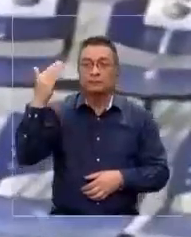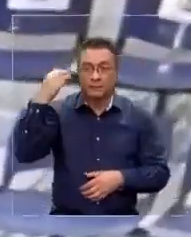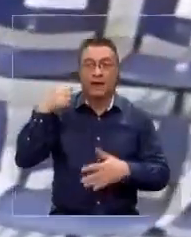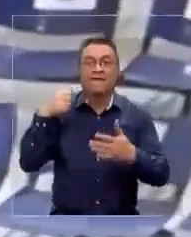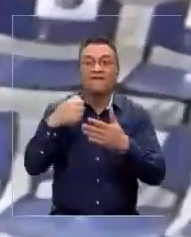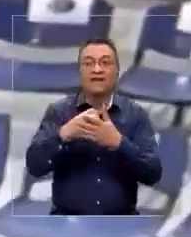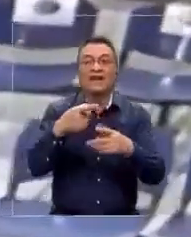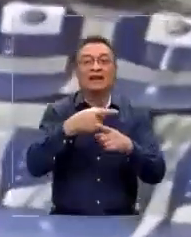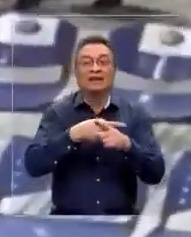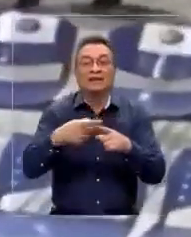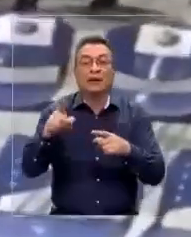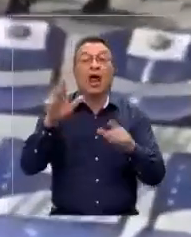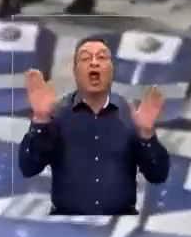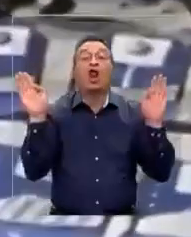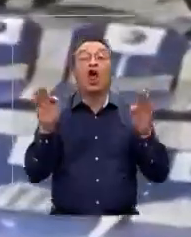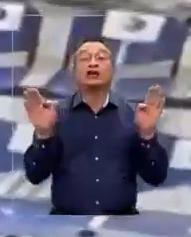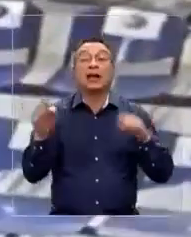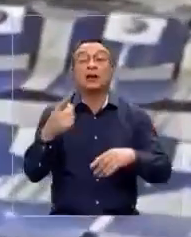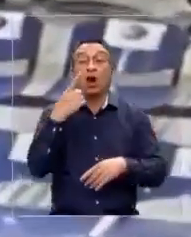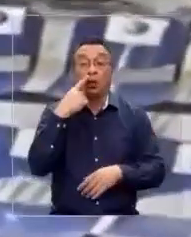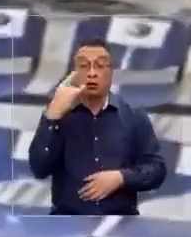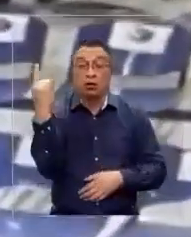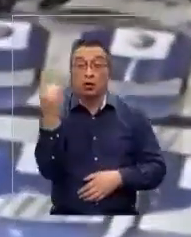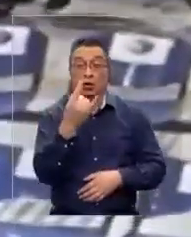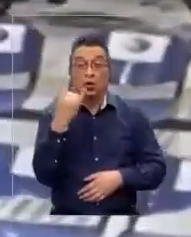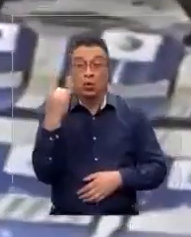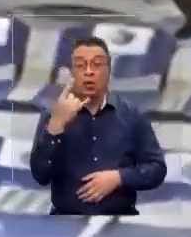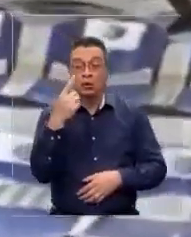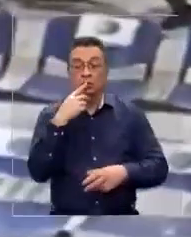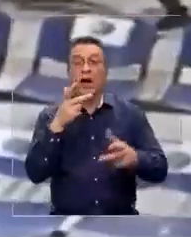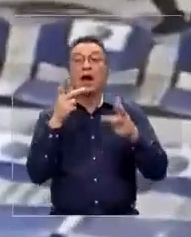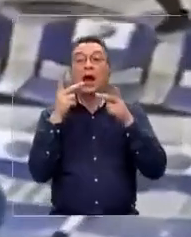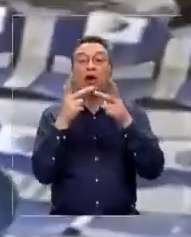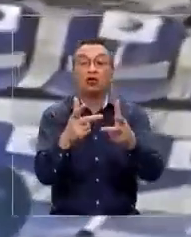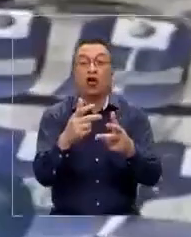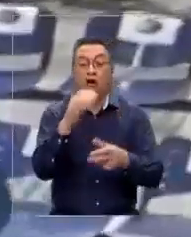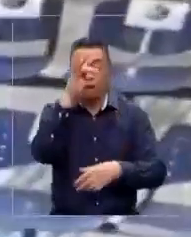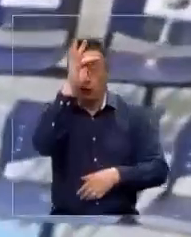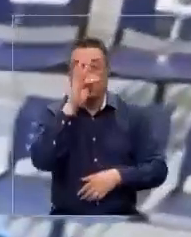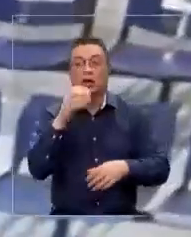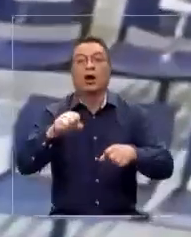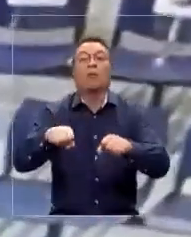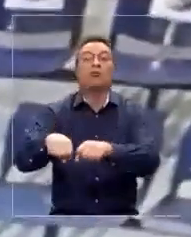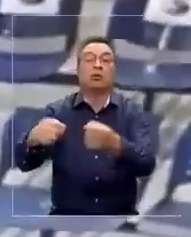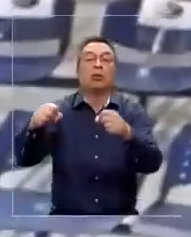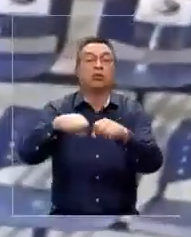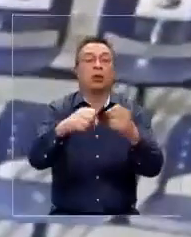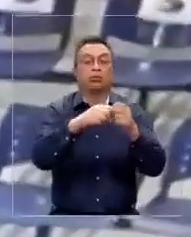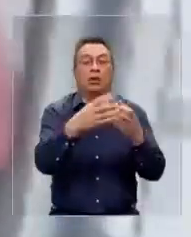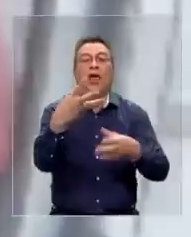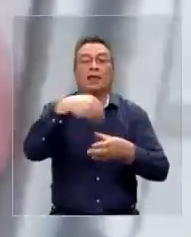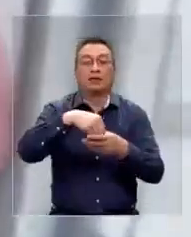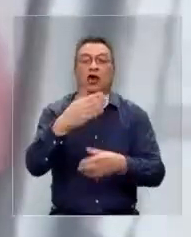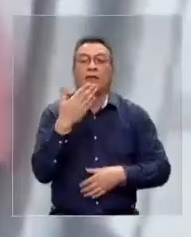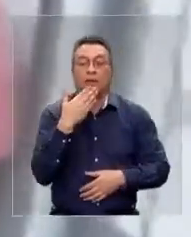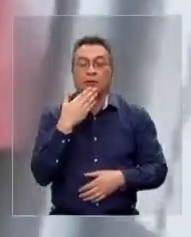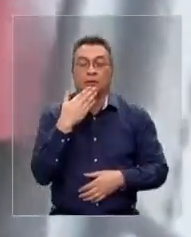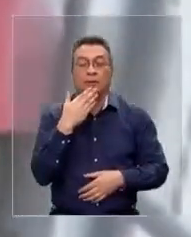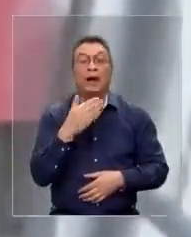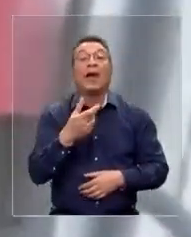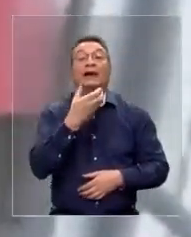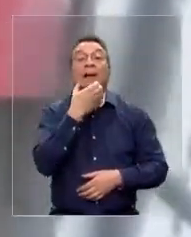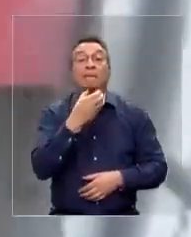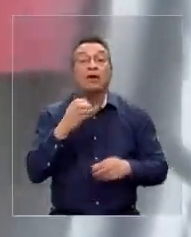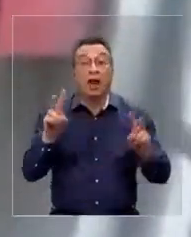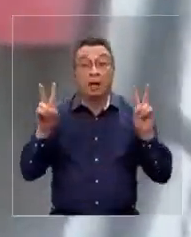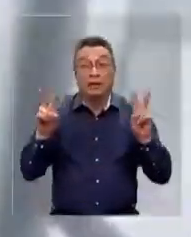fin de semana en Los Ángeles un hombre en estado de ebriedad agredió a funcionarios y luego causó destrozos al interior. En San Pedro de La